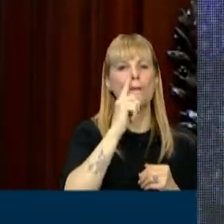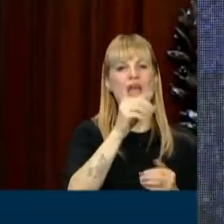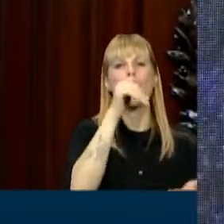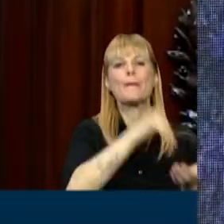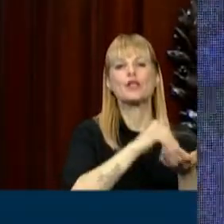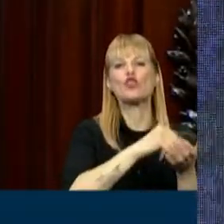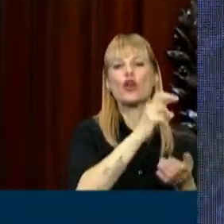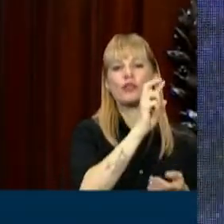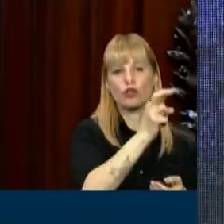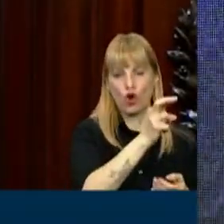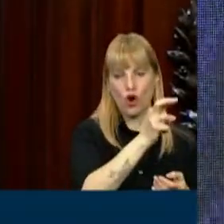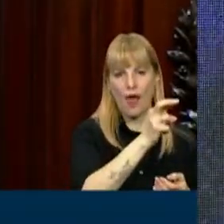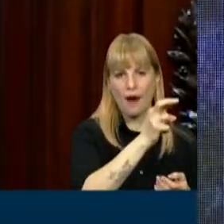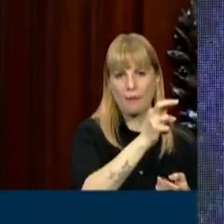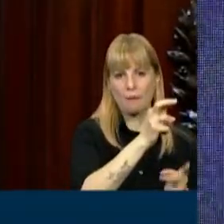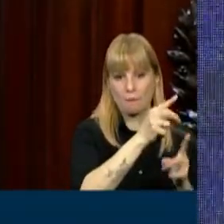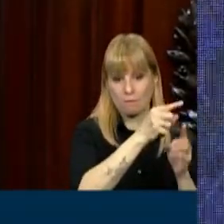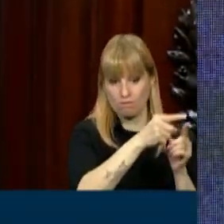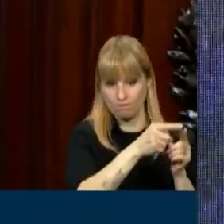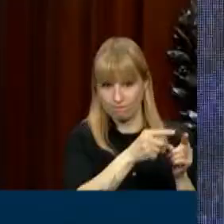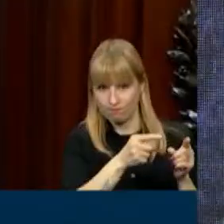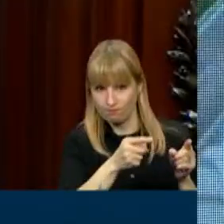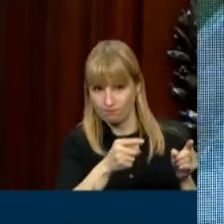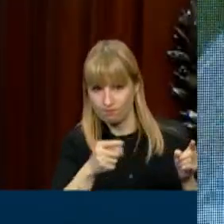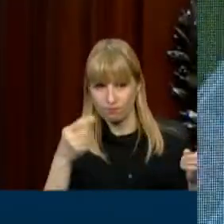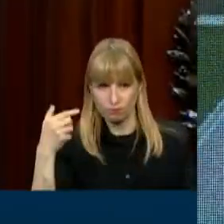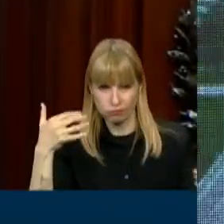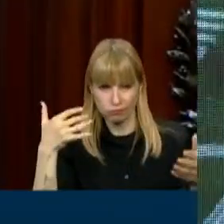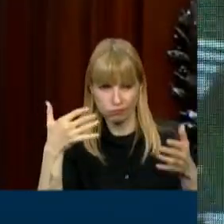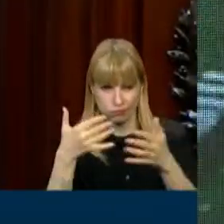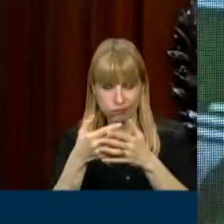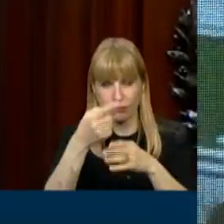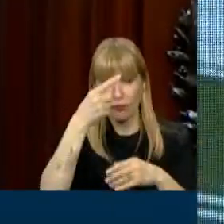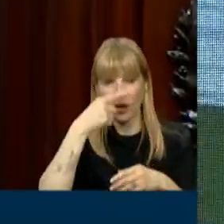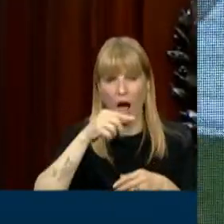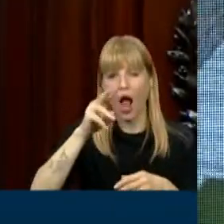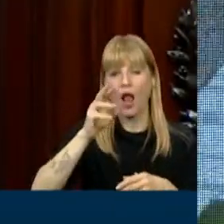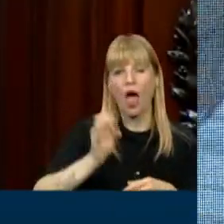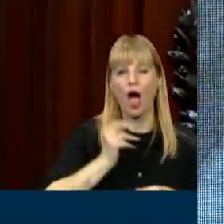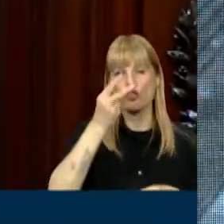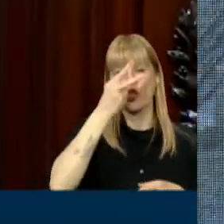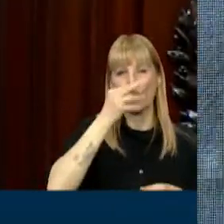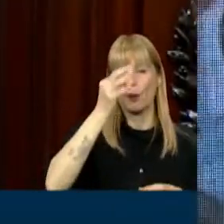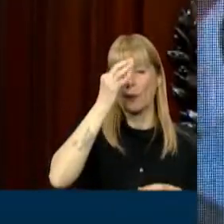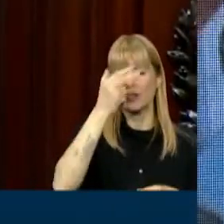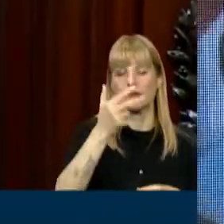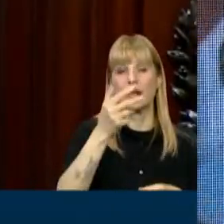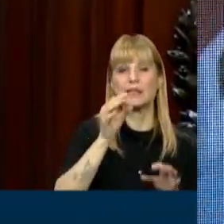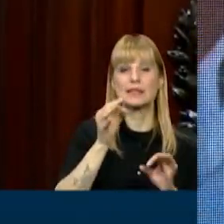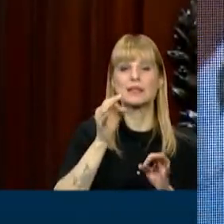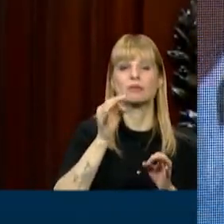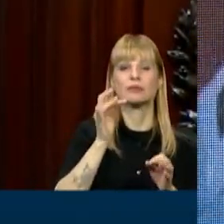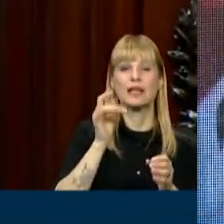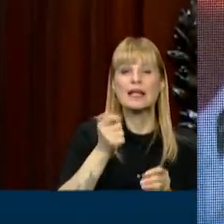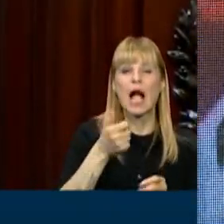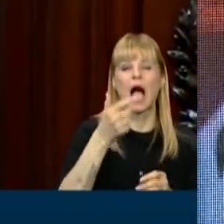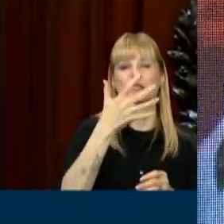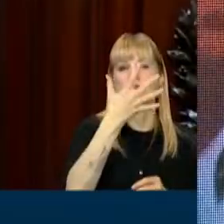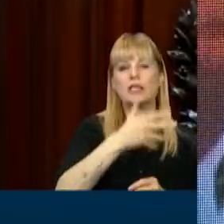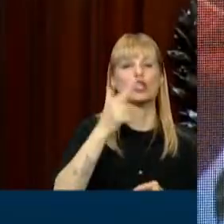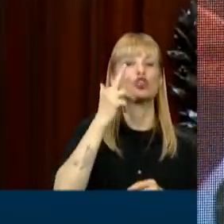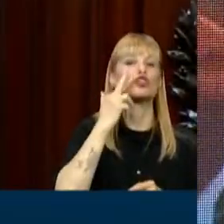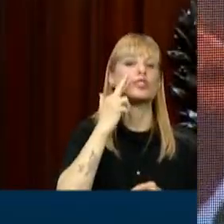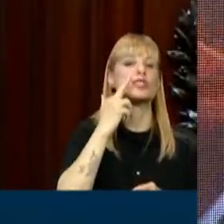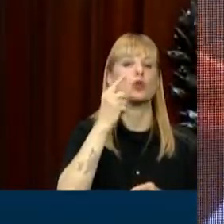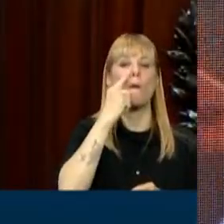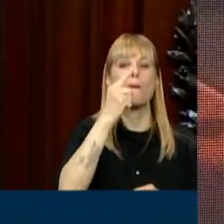por lo menos avanzar en algo y descartar lo que no se puede? Porque en la ley de emergencia en discapacidad hay una modificación en el sistema